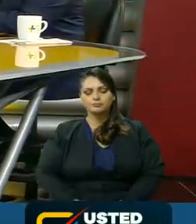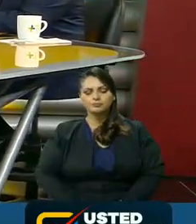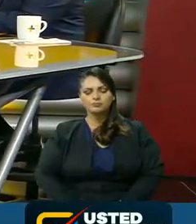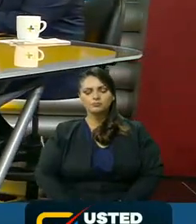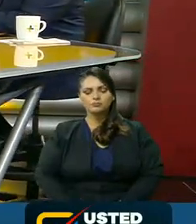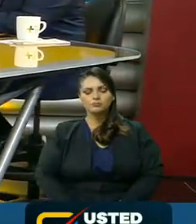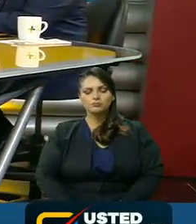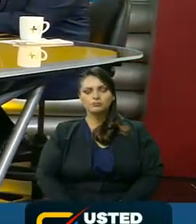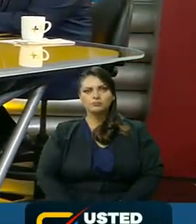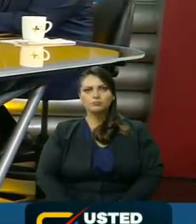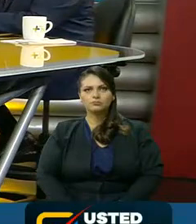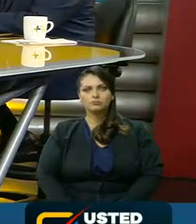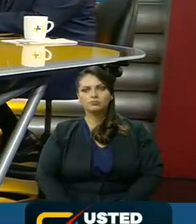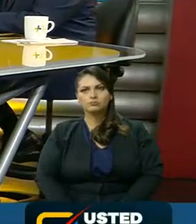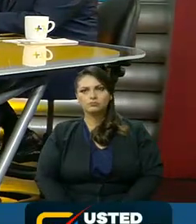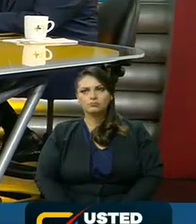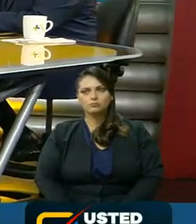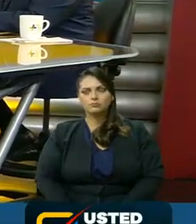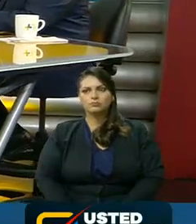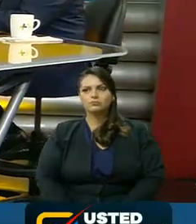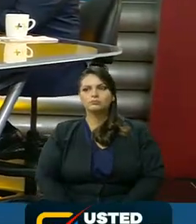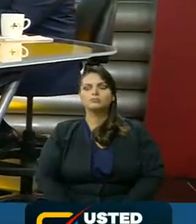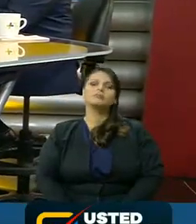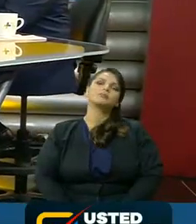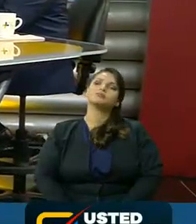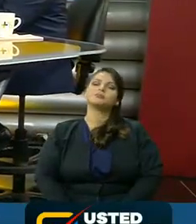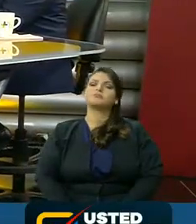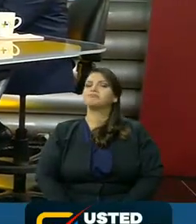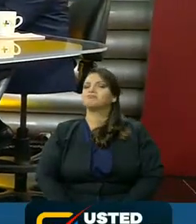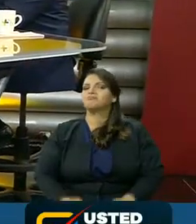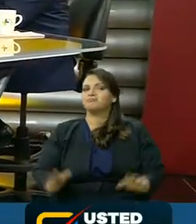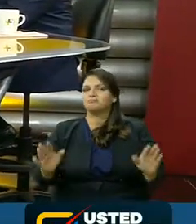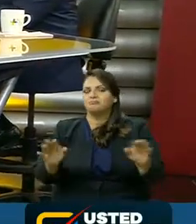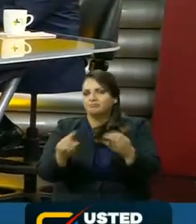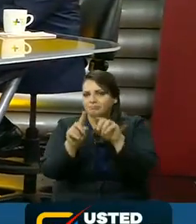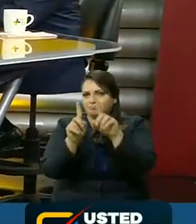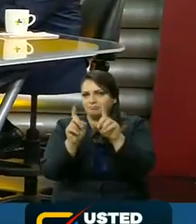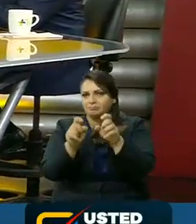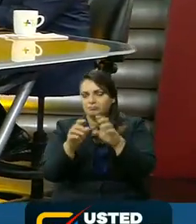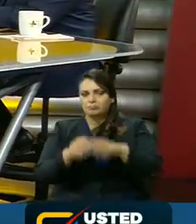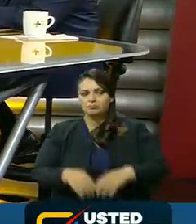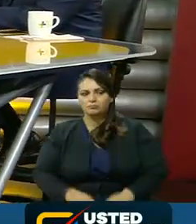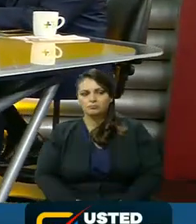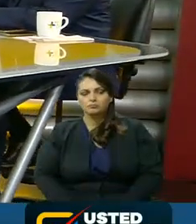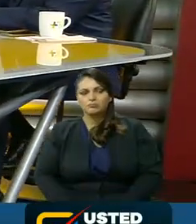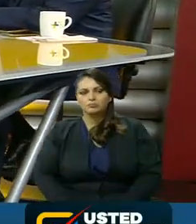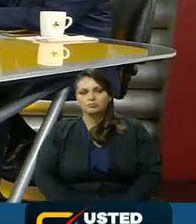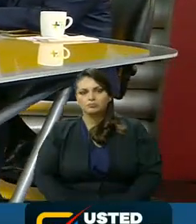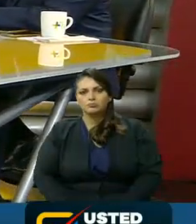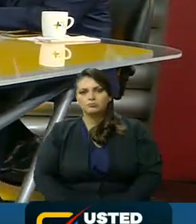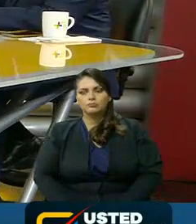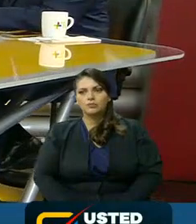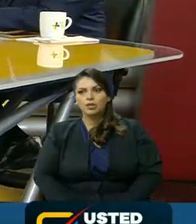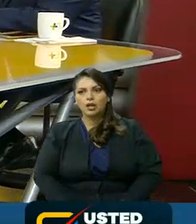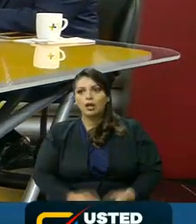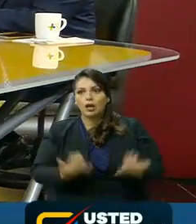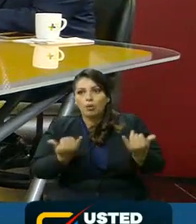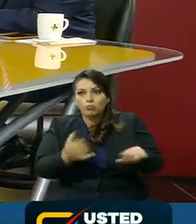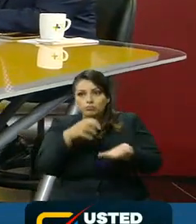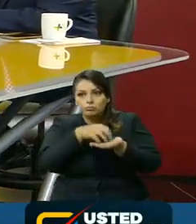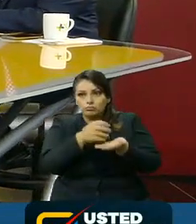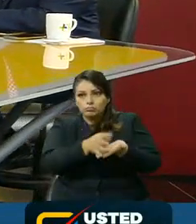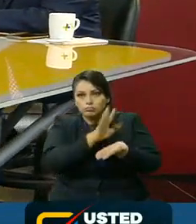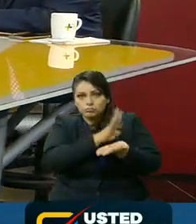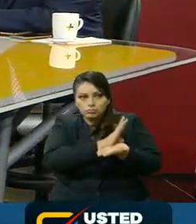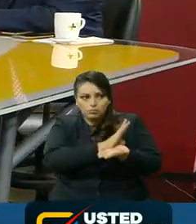posibilidad de que esté configurada, ¿verdad?, a diferencia de la Asamblea que está por fenecer,